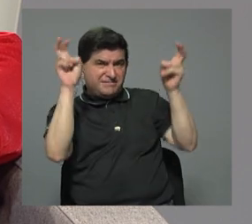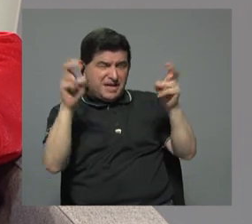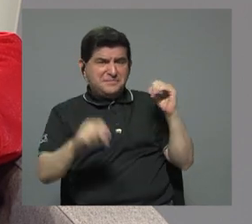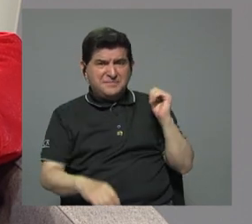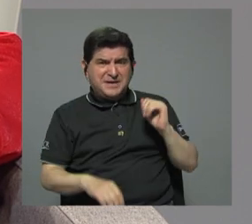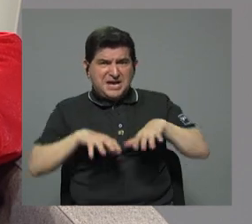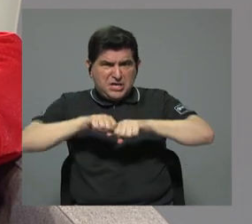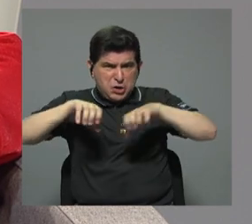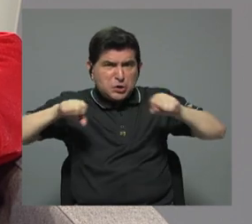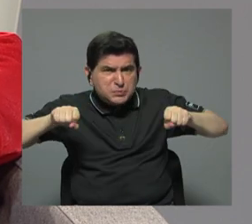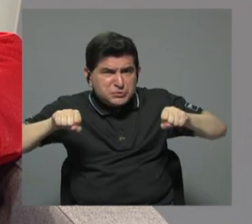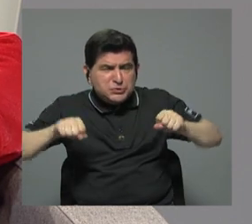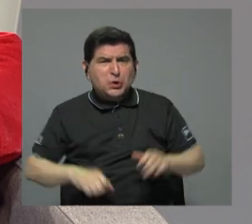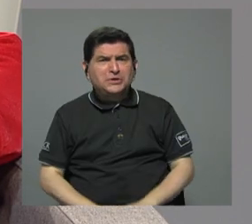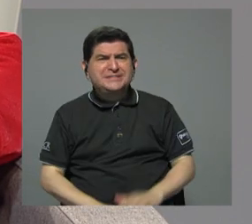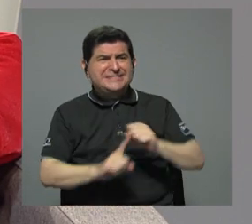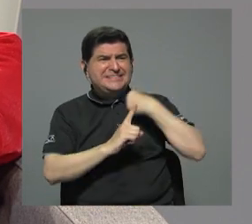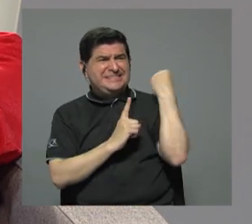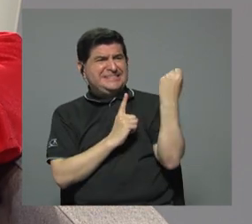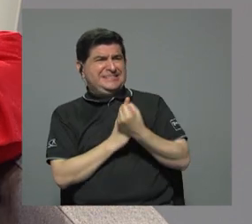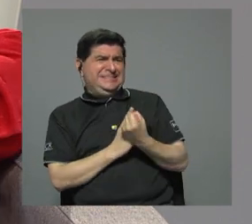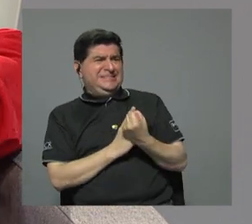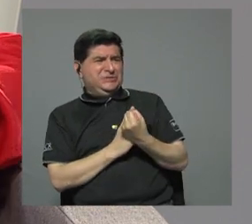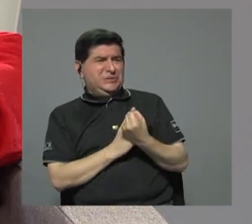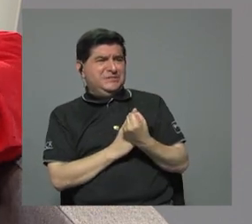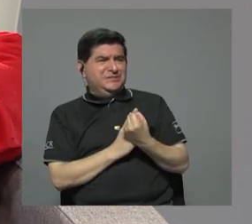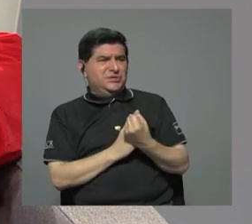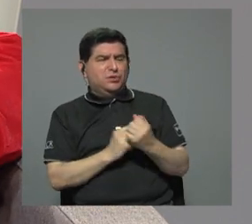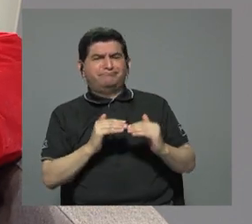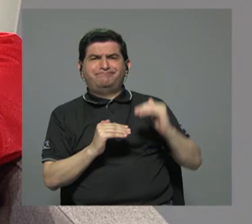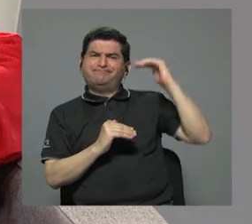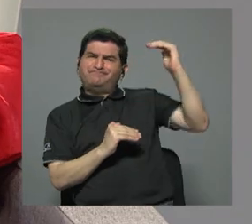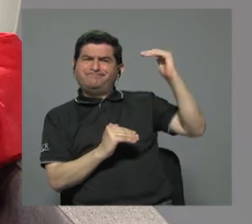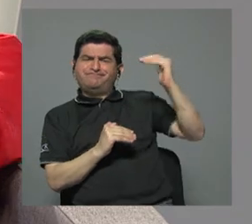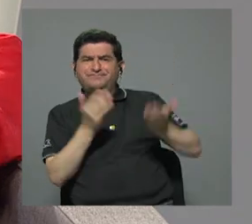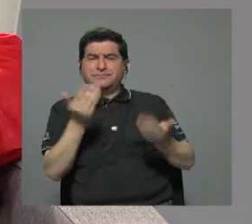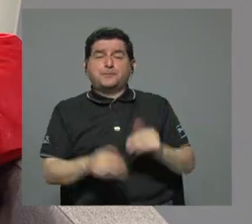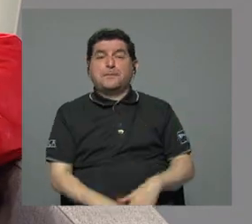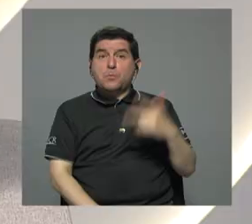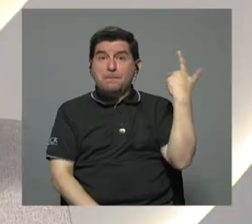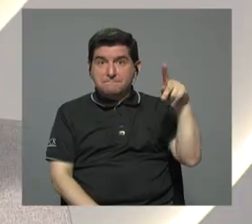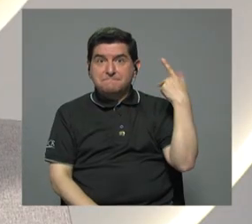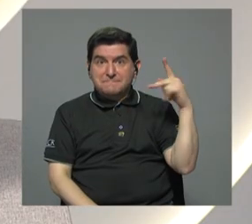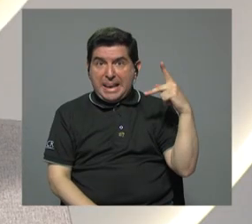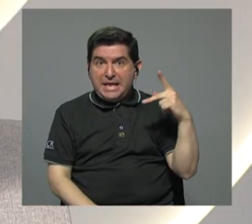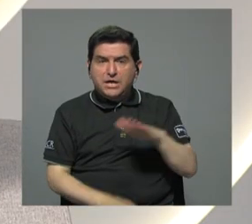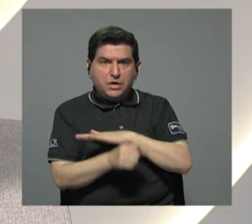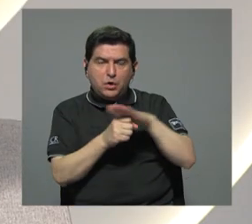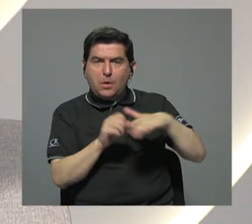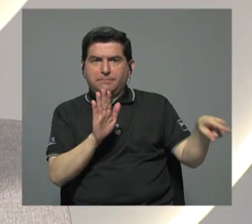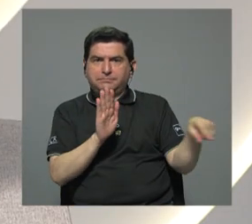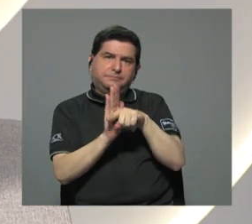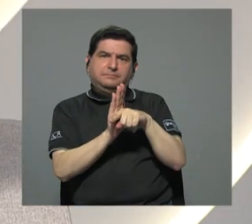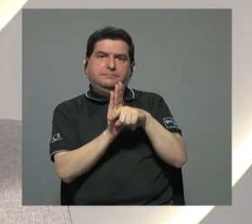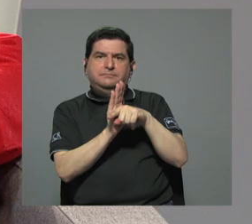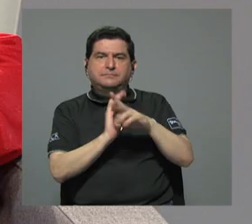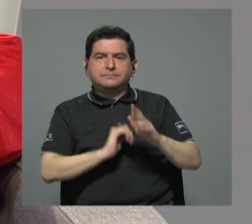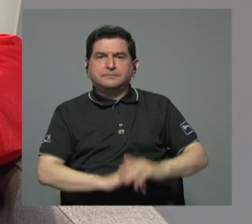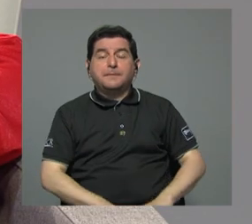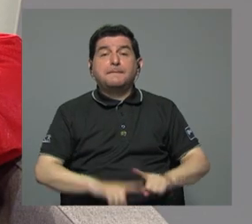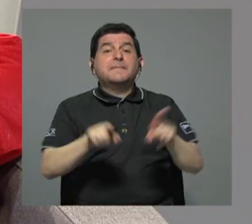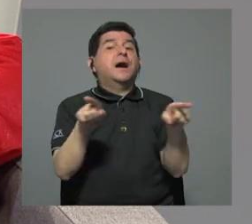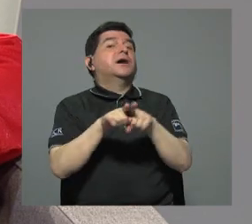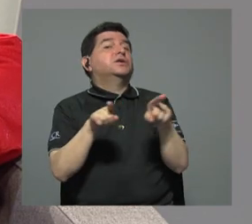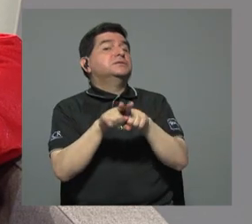corrupción debería tener una posición mucho más elevada como peligrosa y totalmente negativa pero